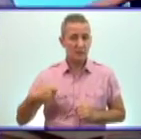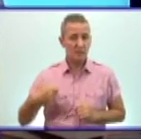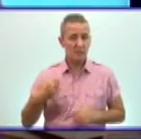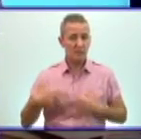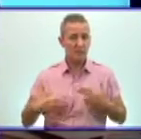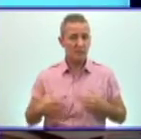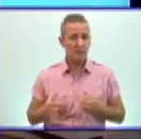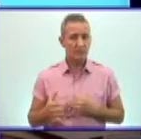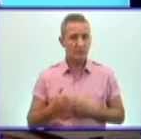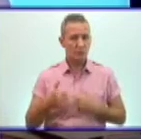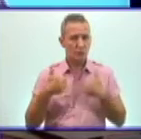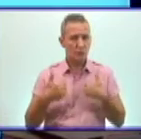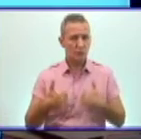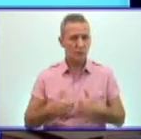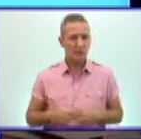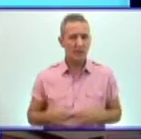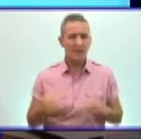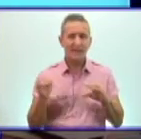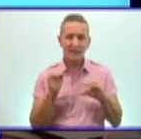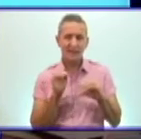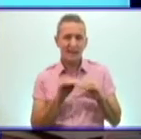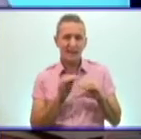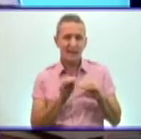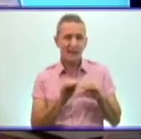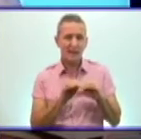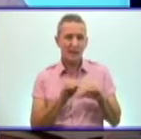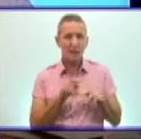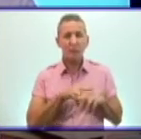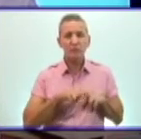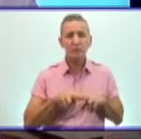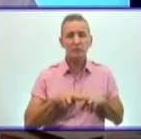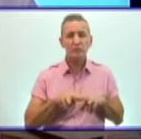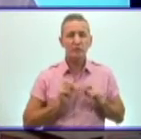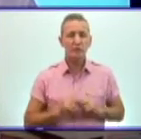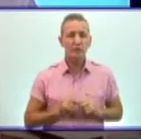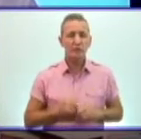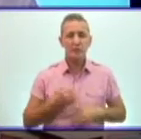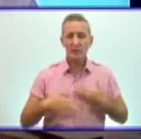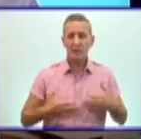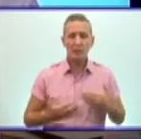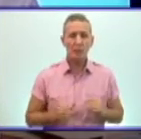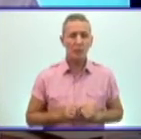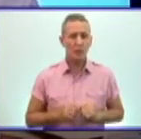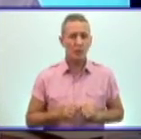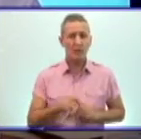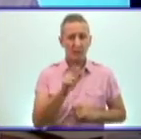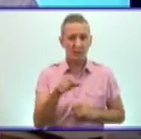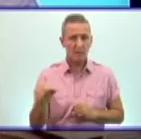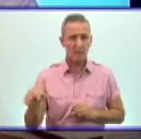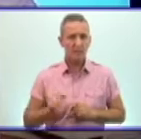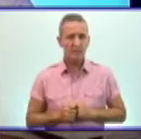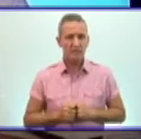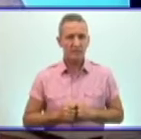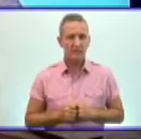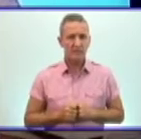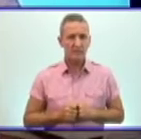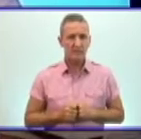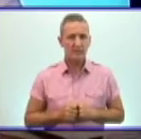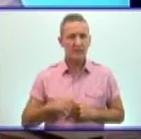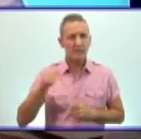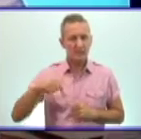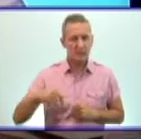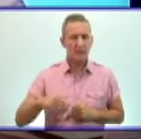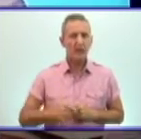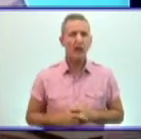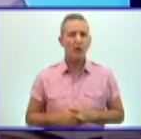la acumulación histórica de hechos y personalidades que de alguna manera nos hicieron ser como somos en la vida